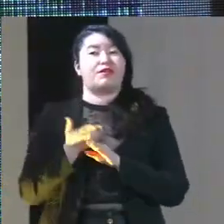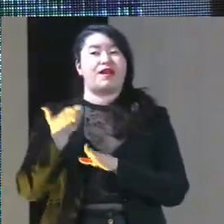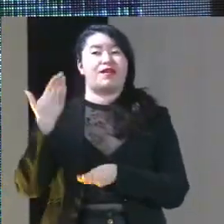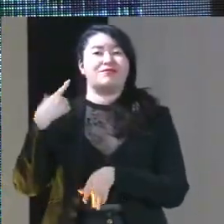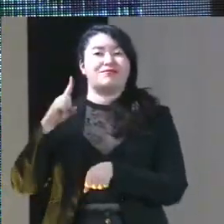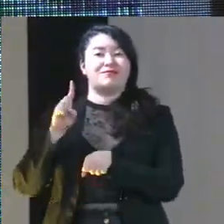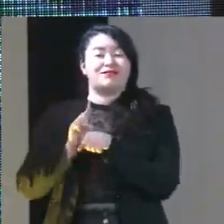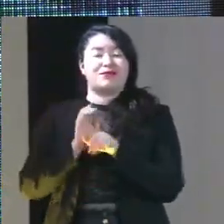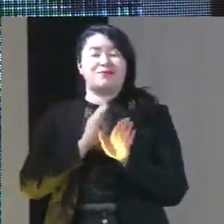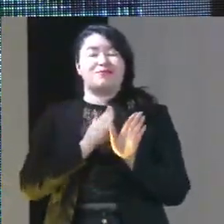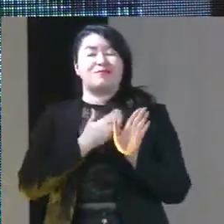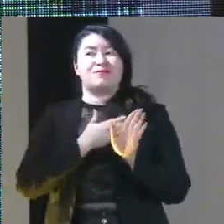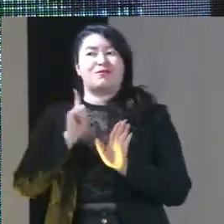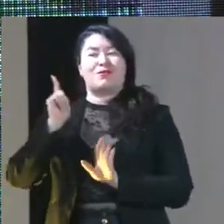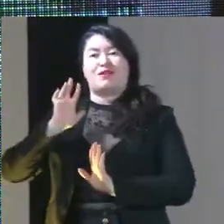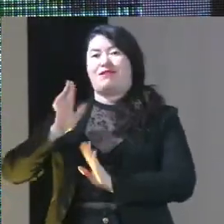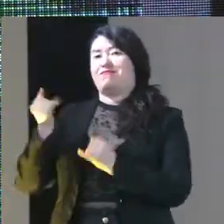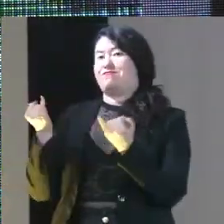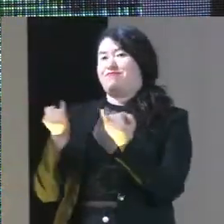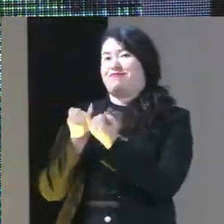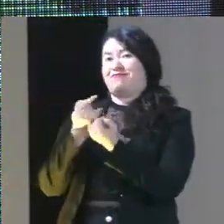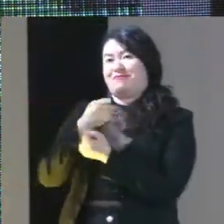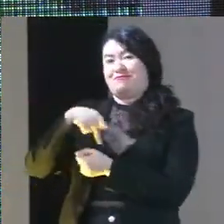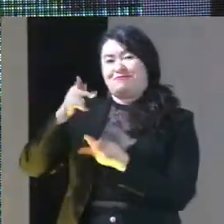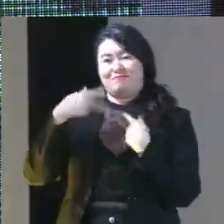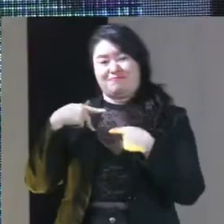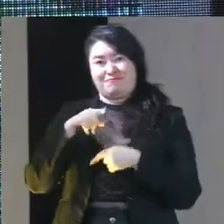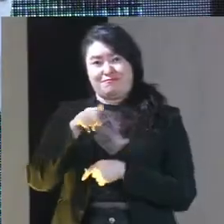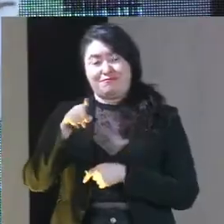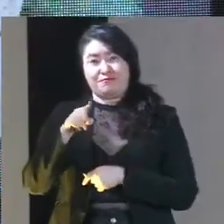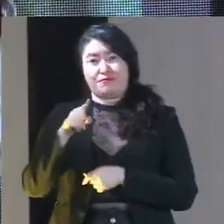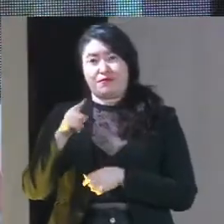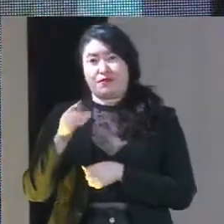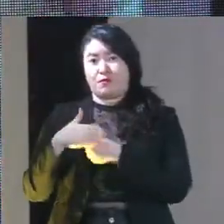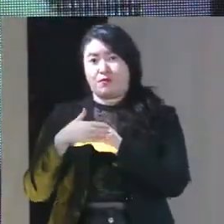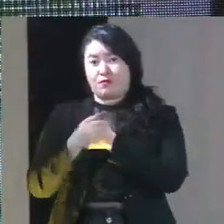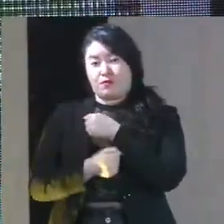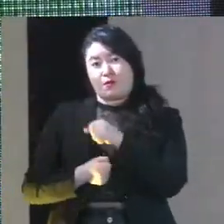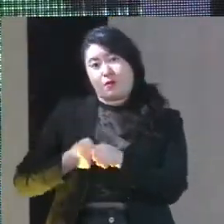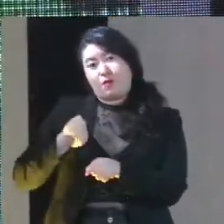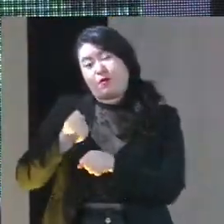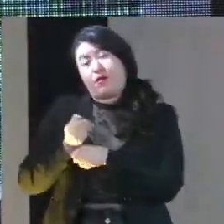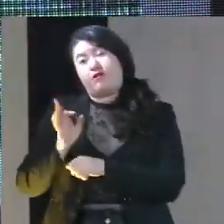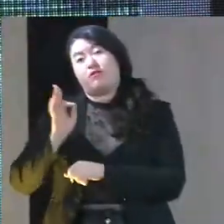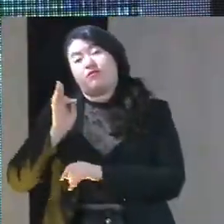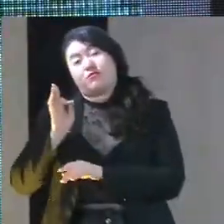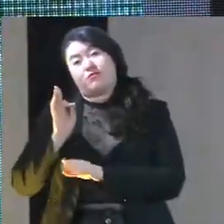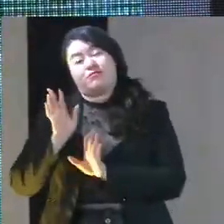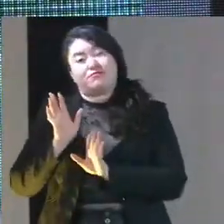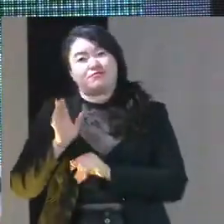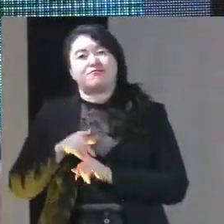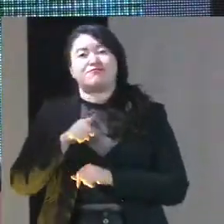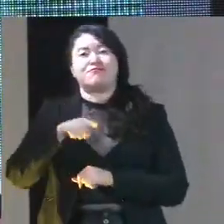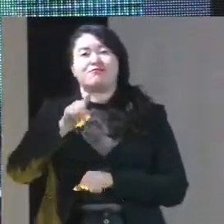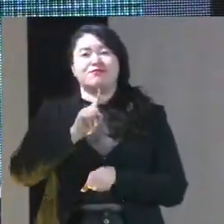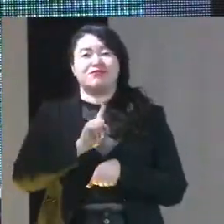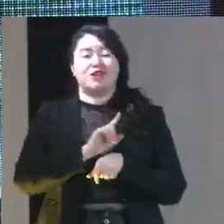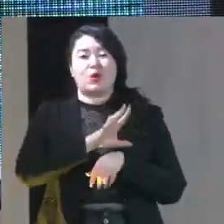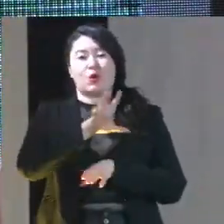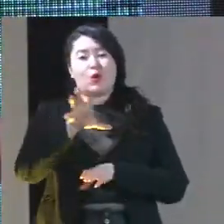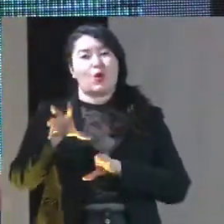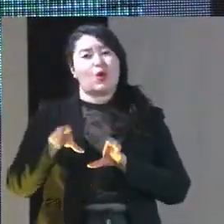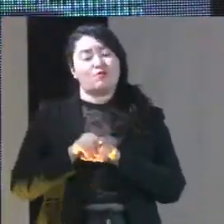cuantos días, y aquí espero lo reitere en público de la gente, en un par de años o más, si le cuesta más, nos presente la película